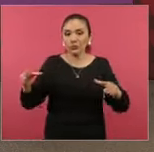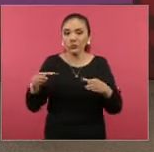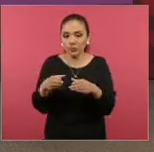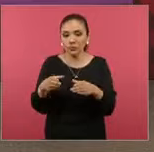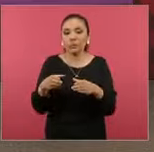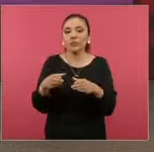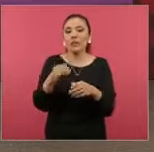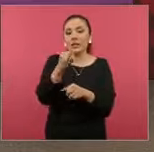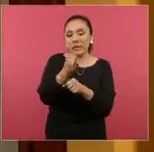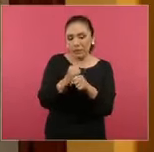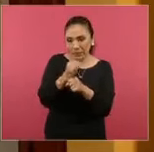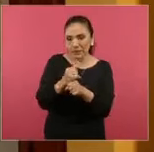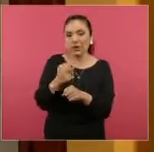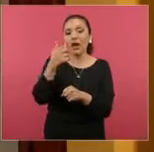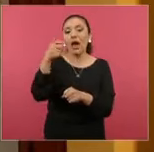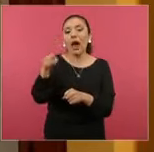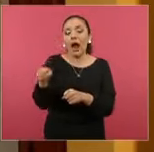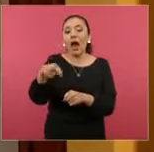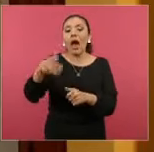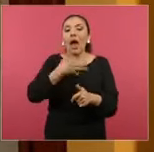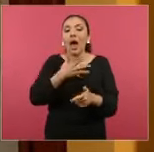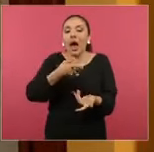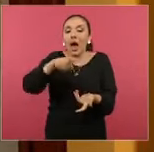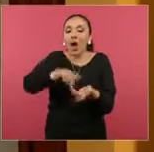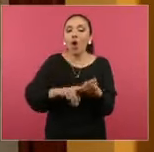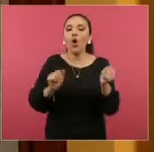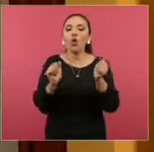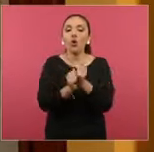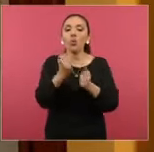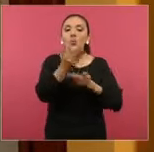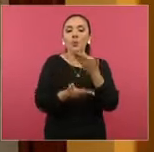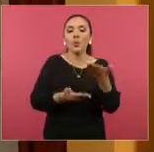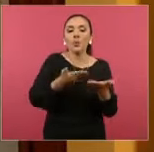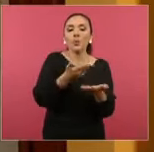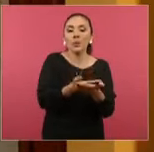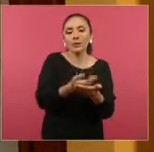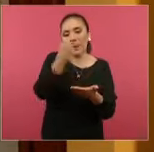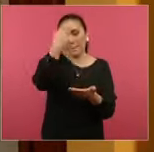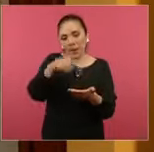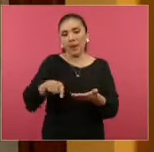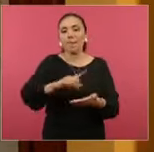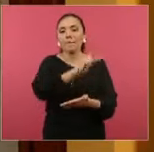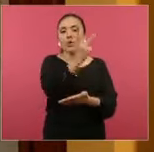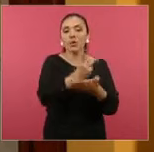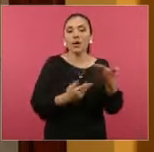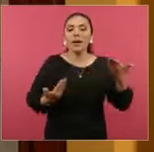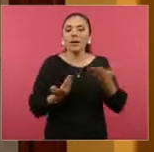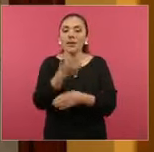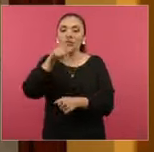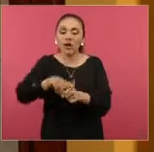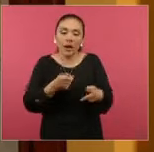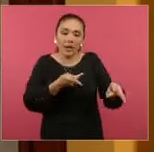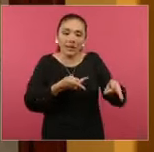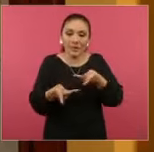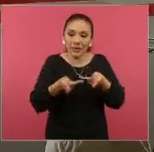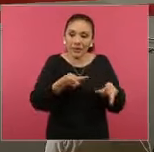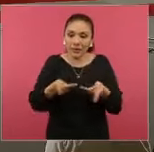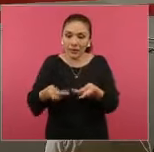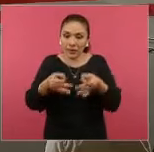de investigación e incidencia que están contenidos en la propuesta de los programas nacionales